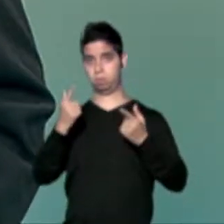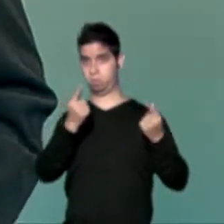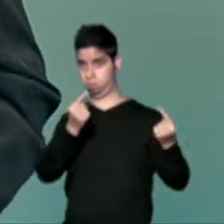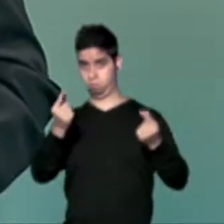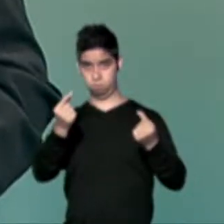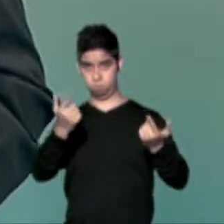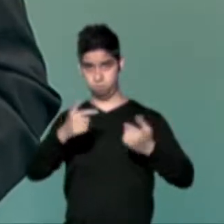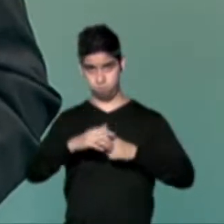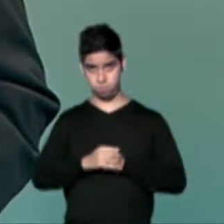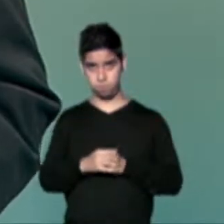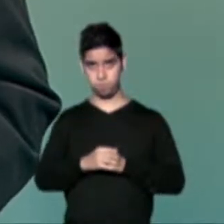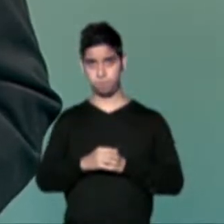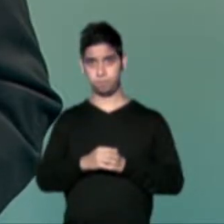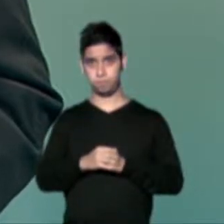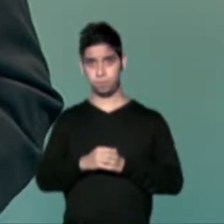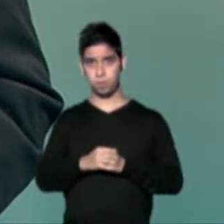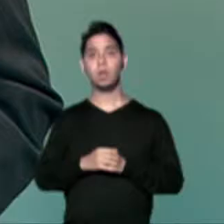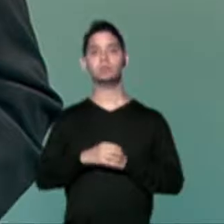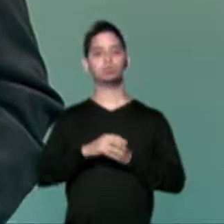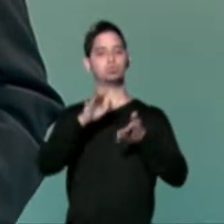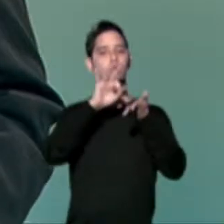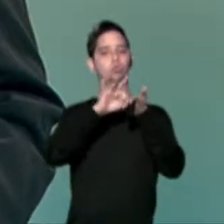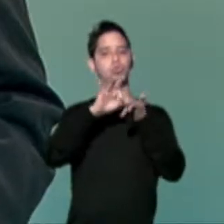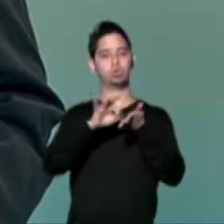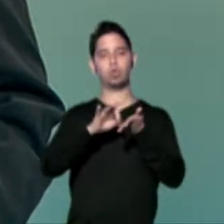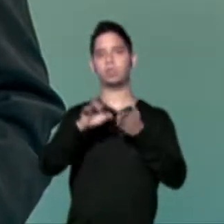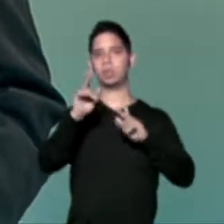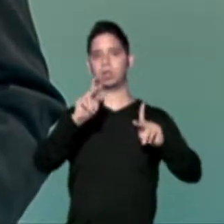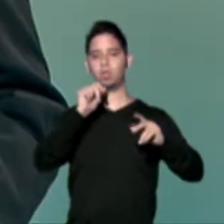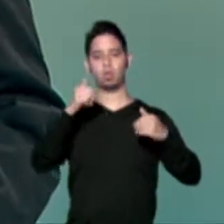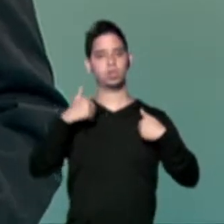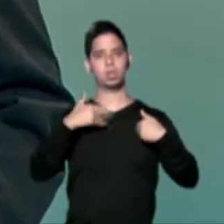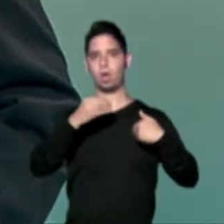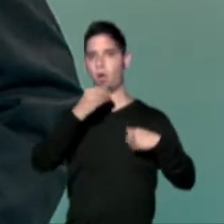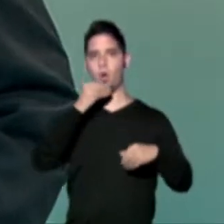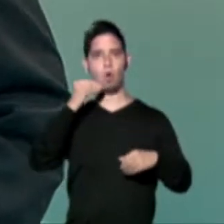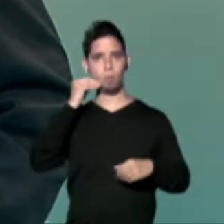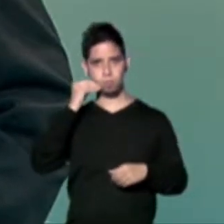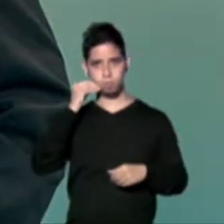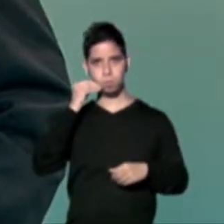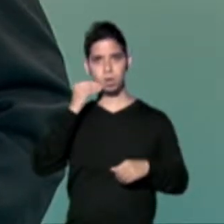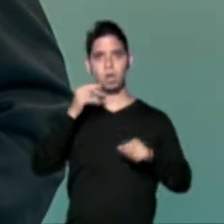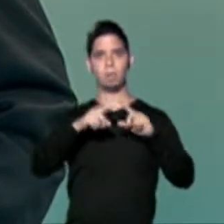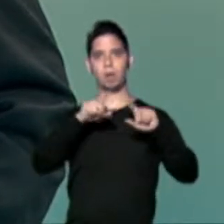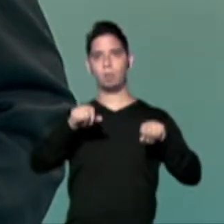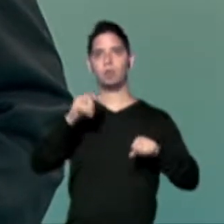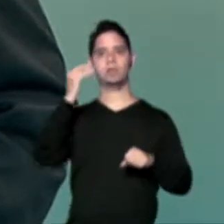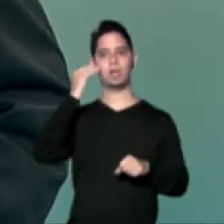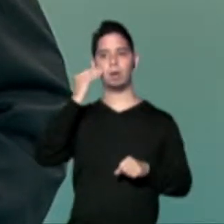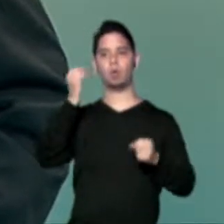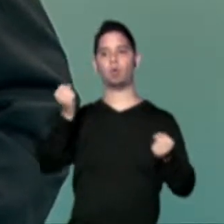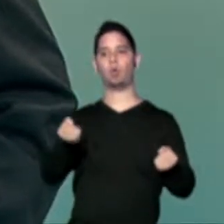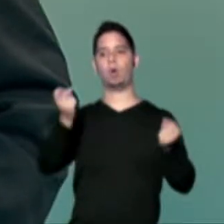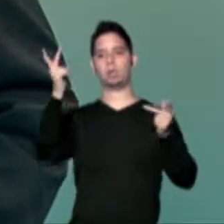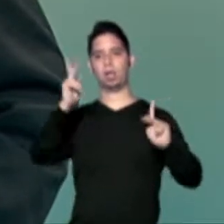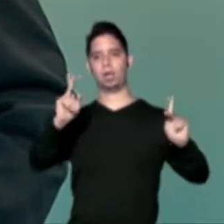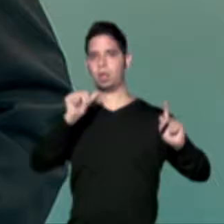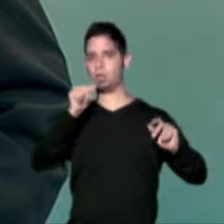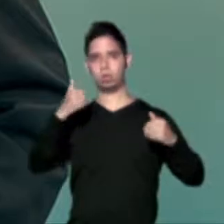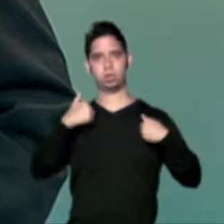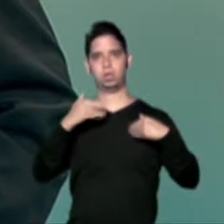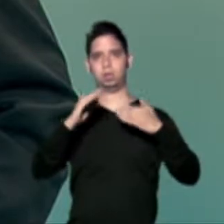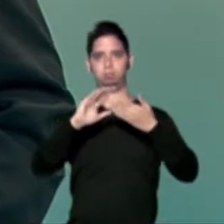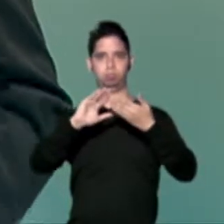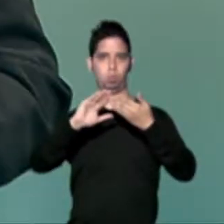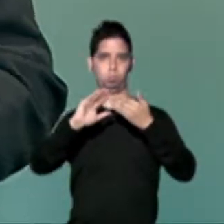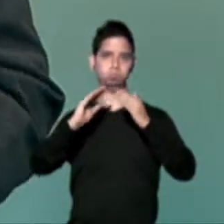realizar el conteo de personas sin hogar que se celebra cada 2 años y que permite establecer el perfil de esa población. Lorinel Soto nos